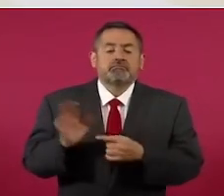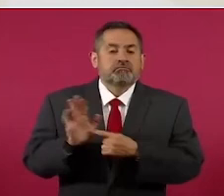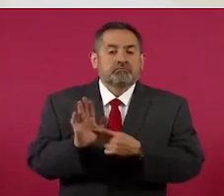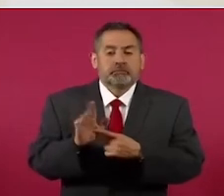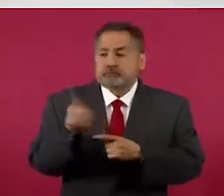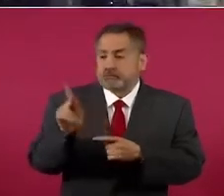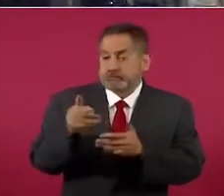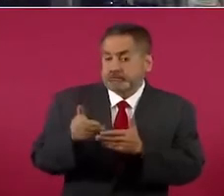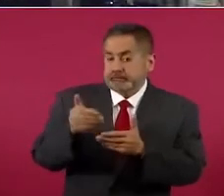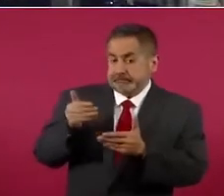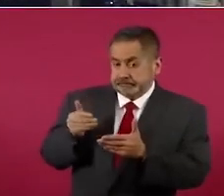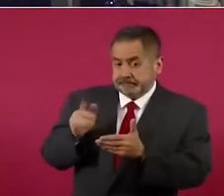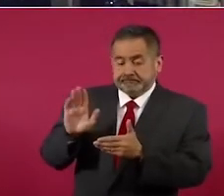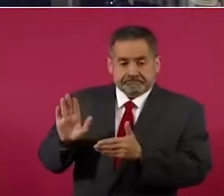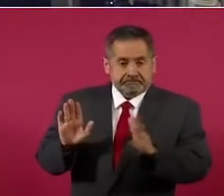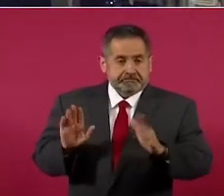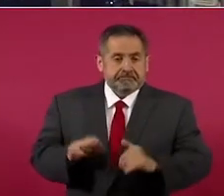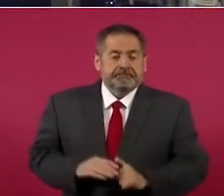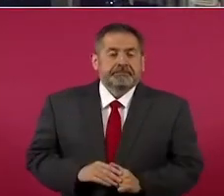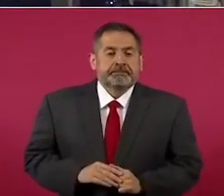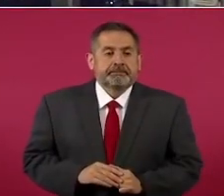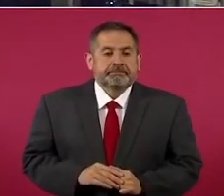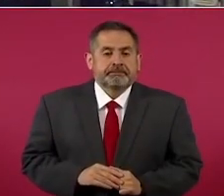Antes, Ricardo,